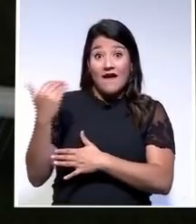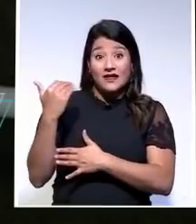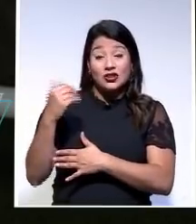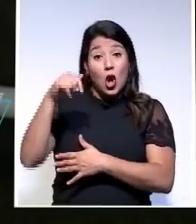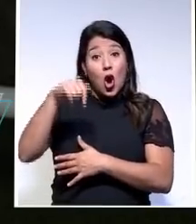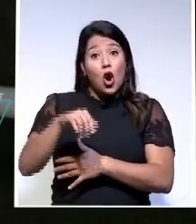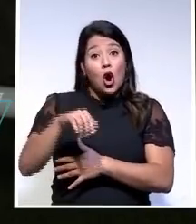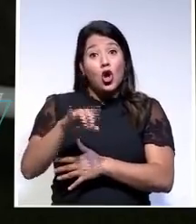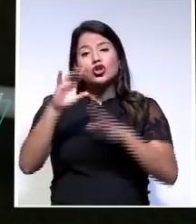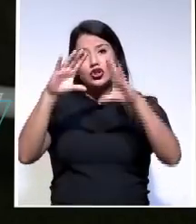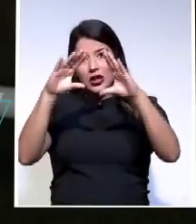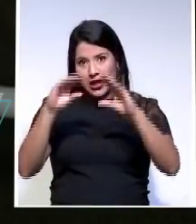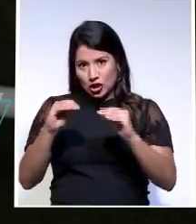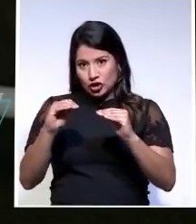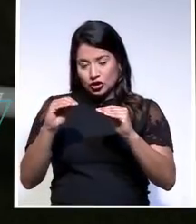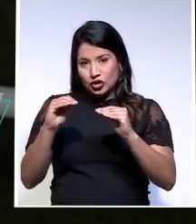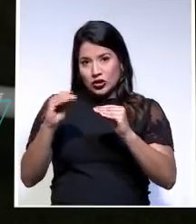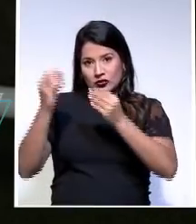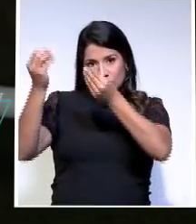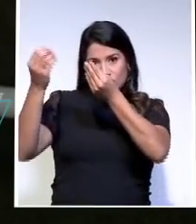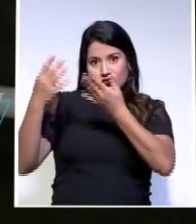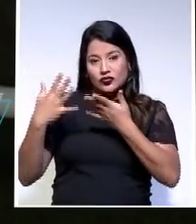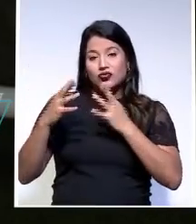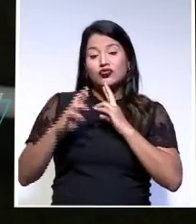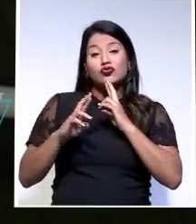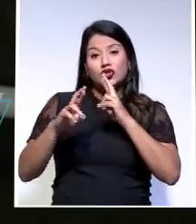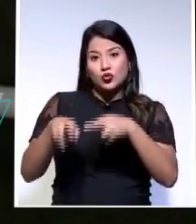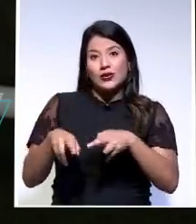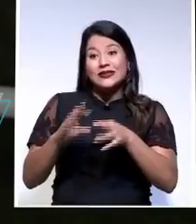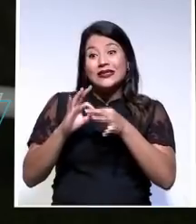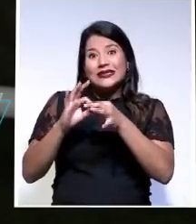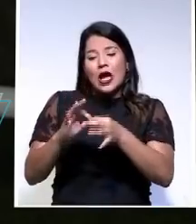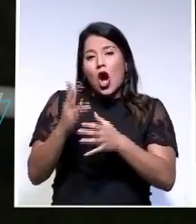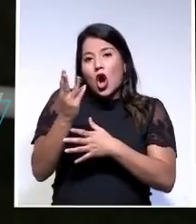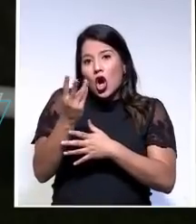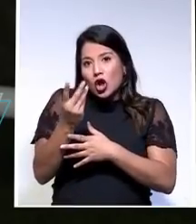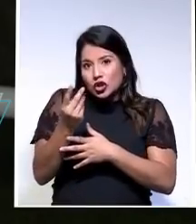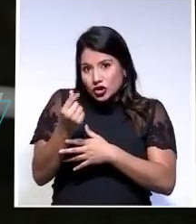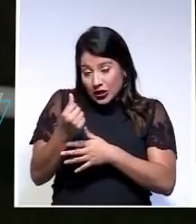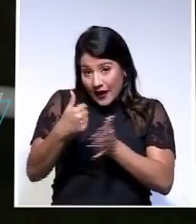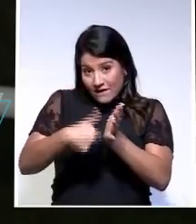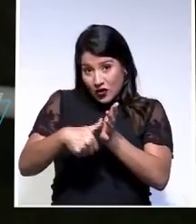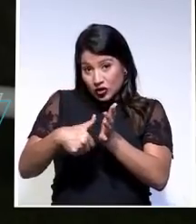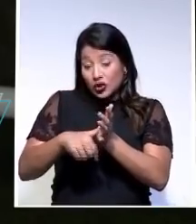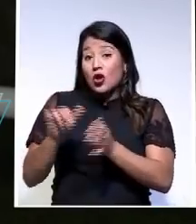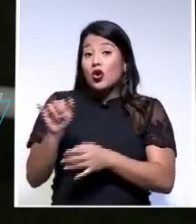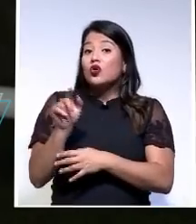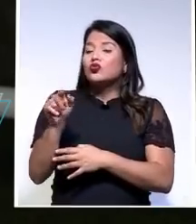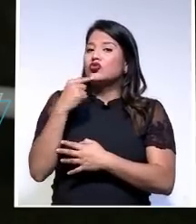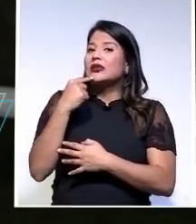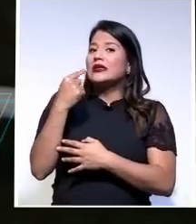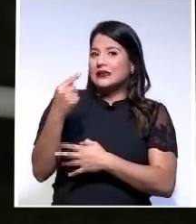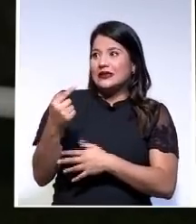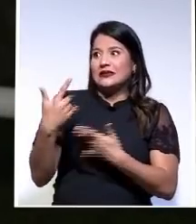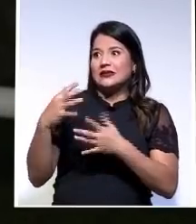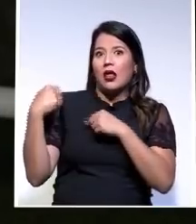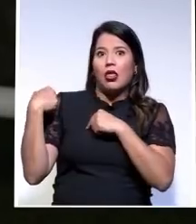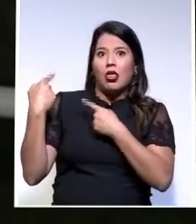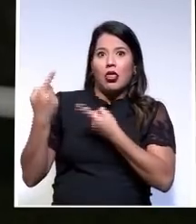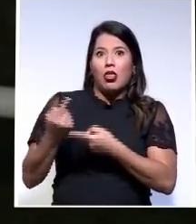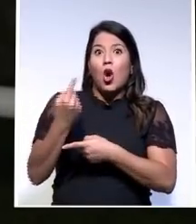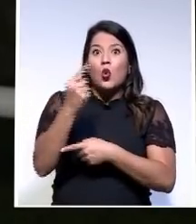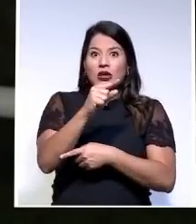la noche se estarán dando ya pues los resultados de este conteo manual, que como usted también lo mencionaba, se han extendido pues ya